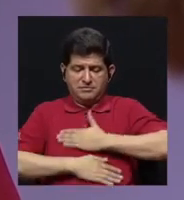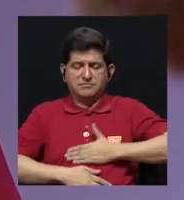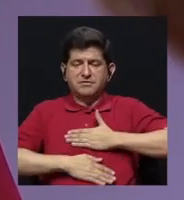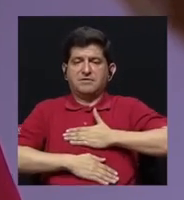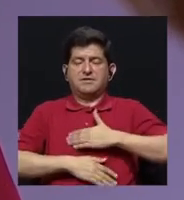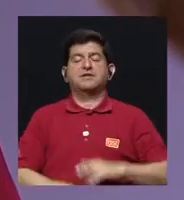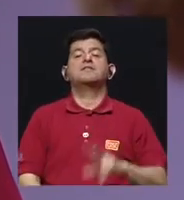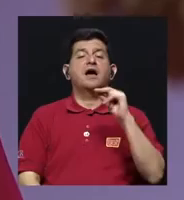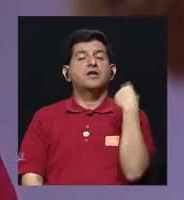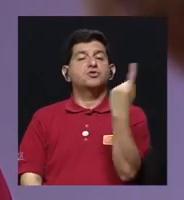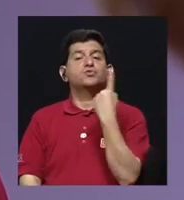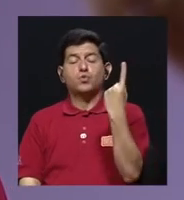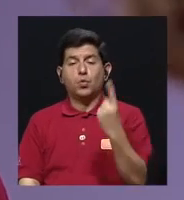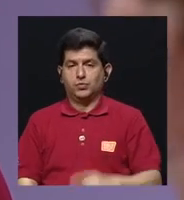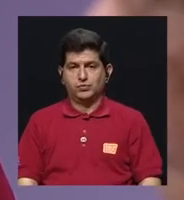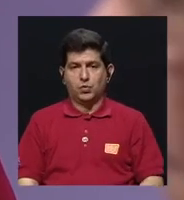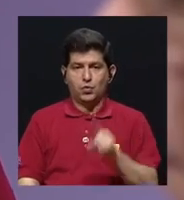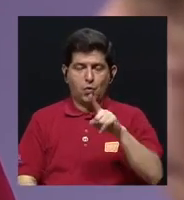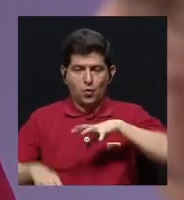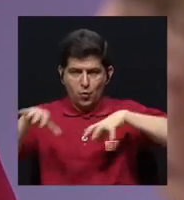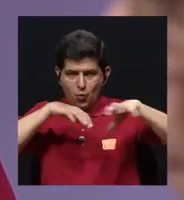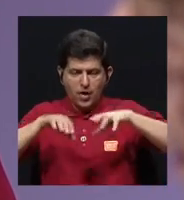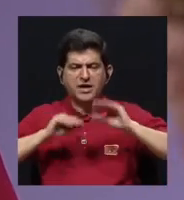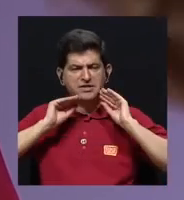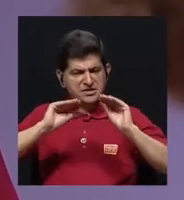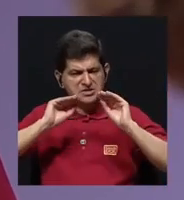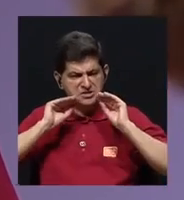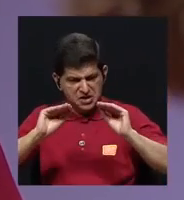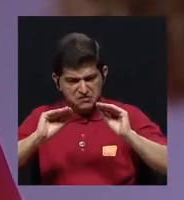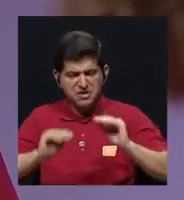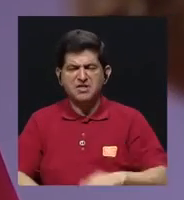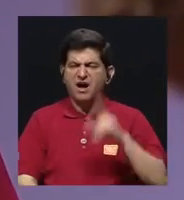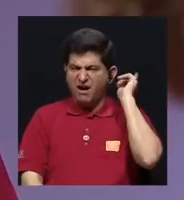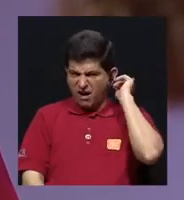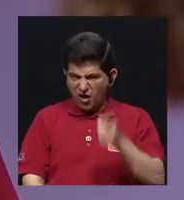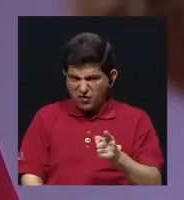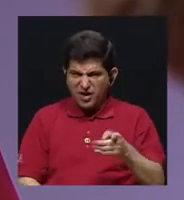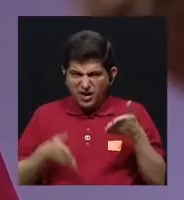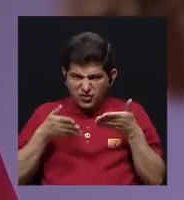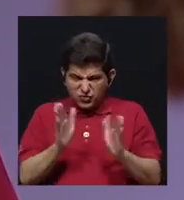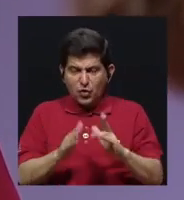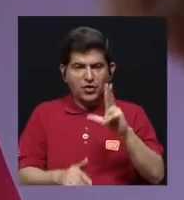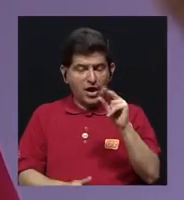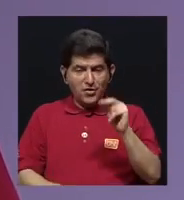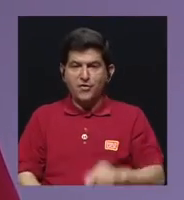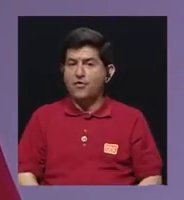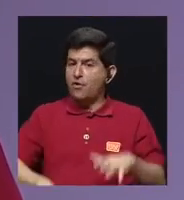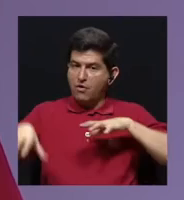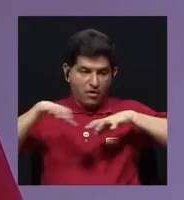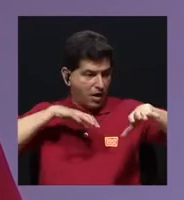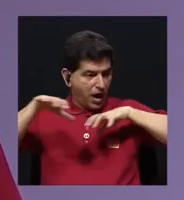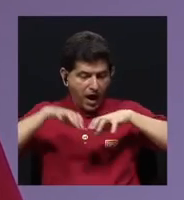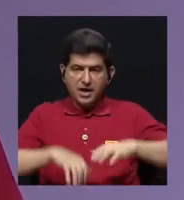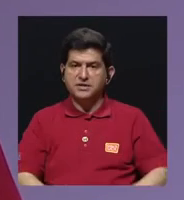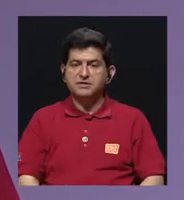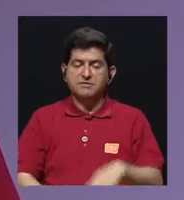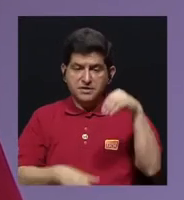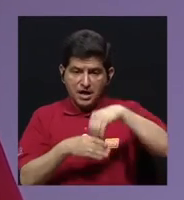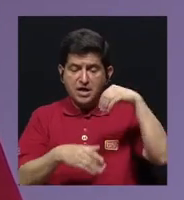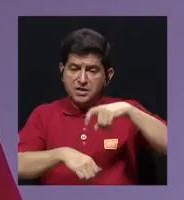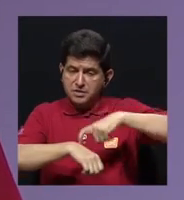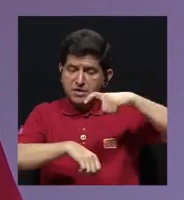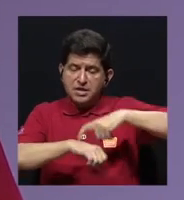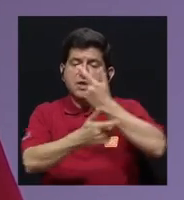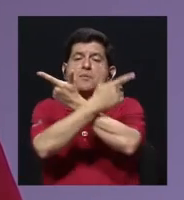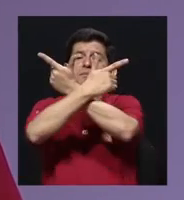No solamente como una actividad académica, como una actividad obligatoria de los hijos, sino como una actividad en la cual invertir el tiempo